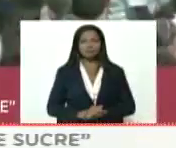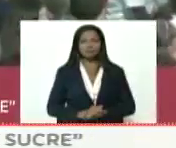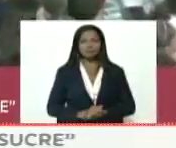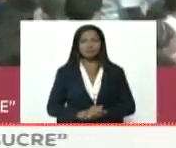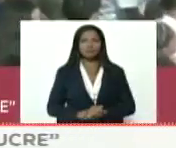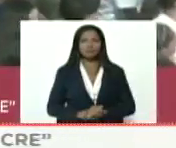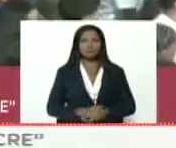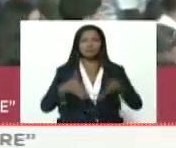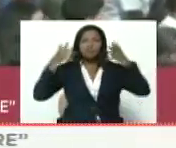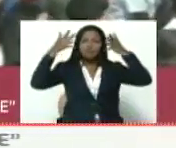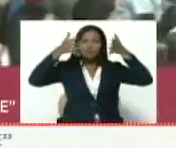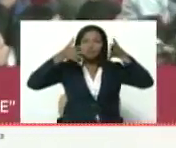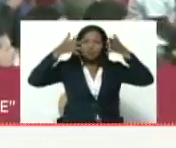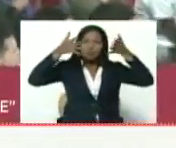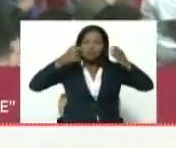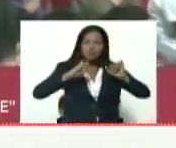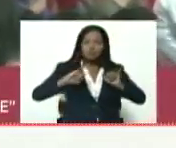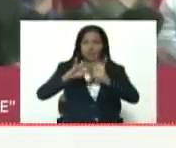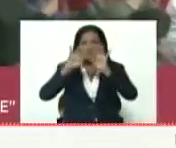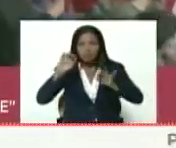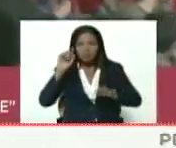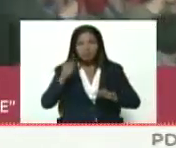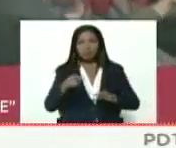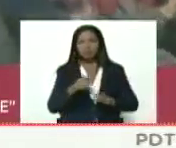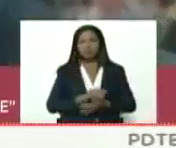que forma parte